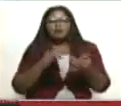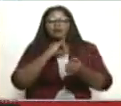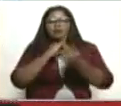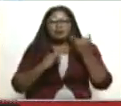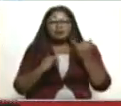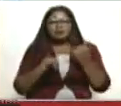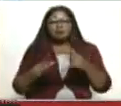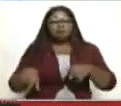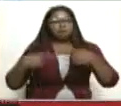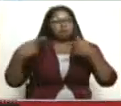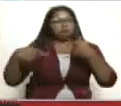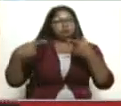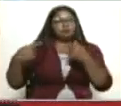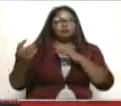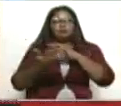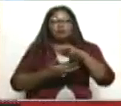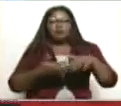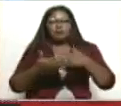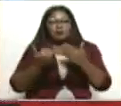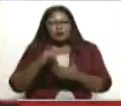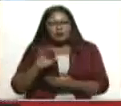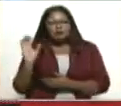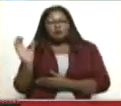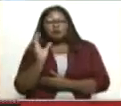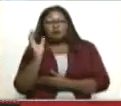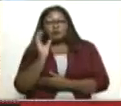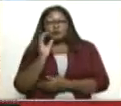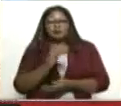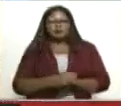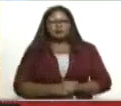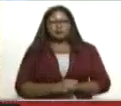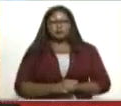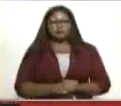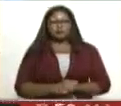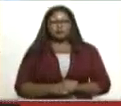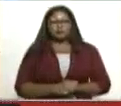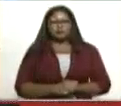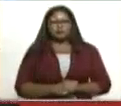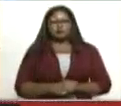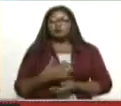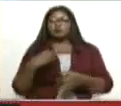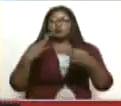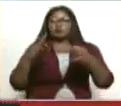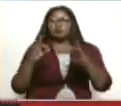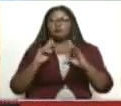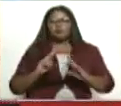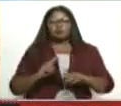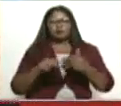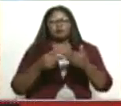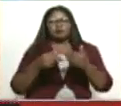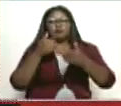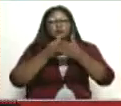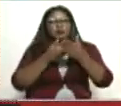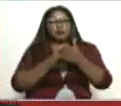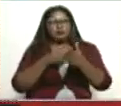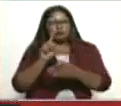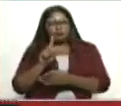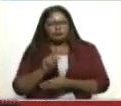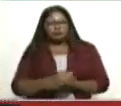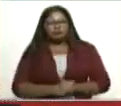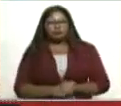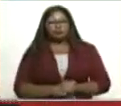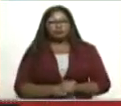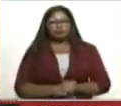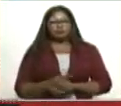del conflicto armado en Colombia, no simplemente a la humanización de la barbarie.